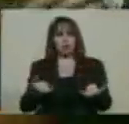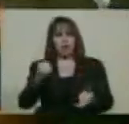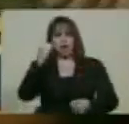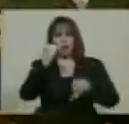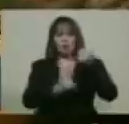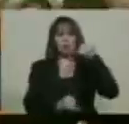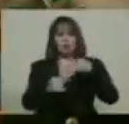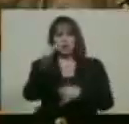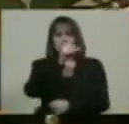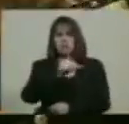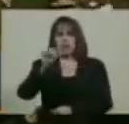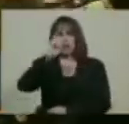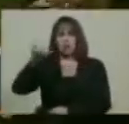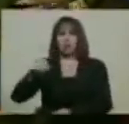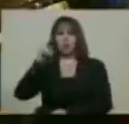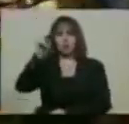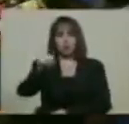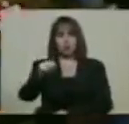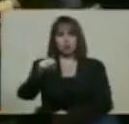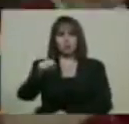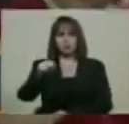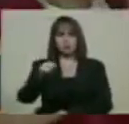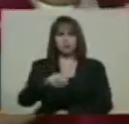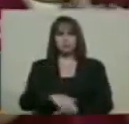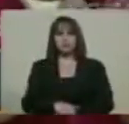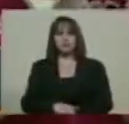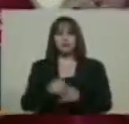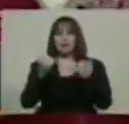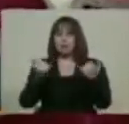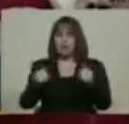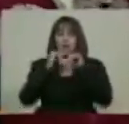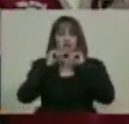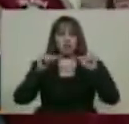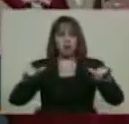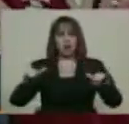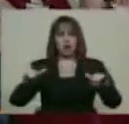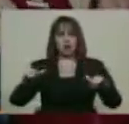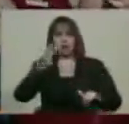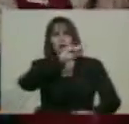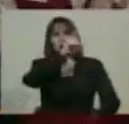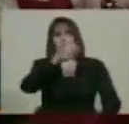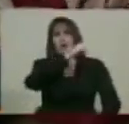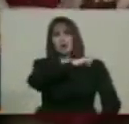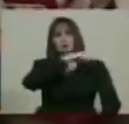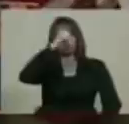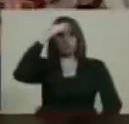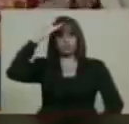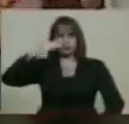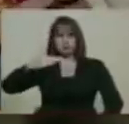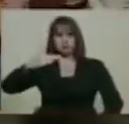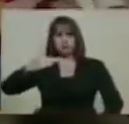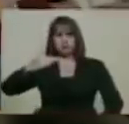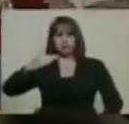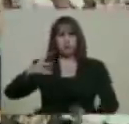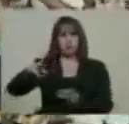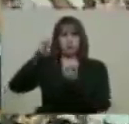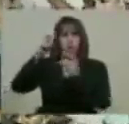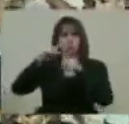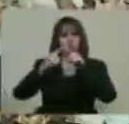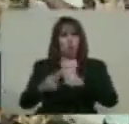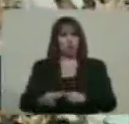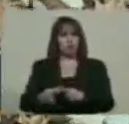última semana de junio. Ya informará el comandante jefe la cuantía, el